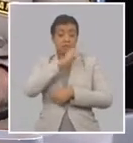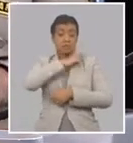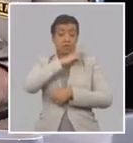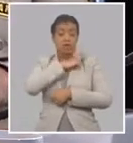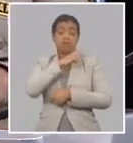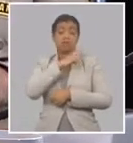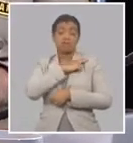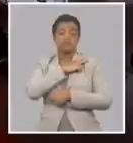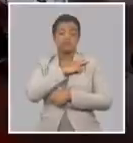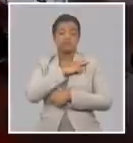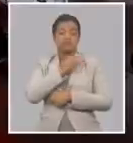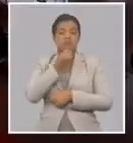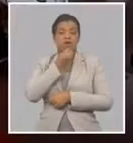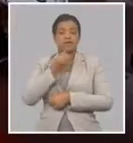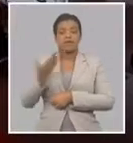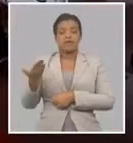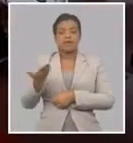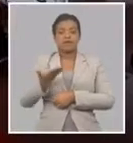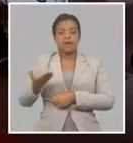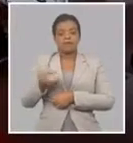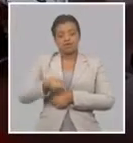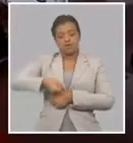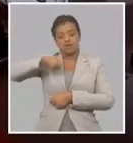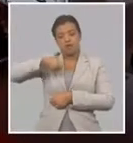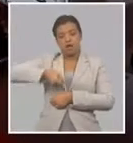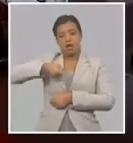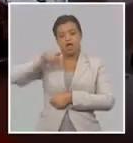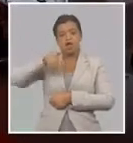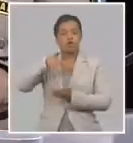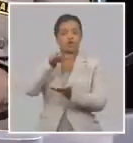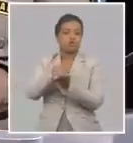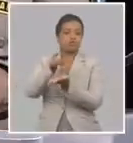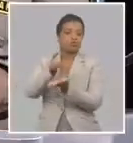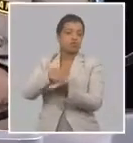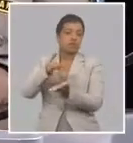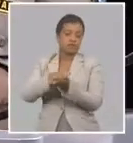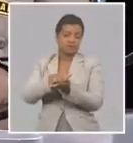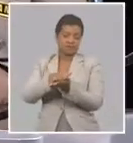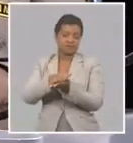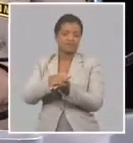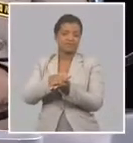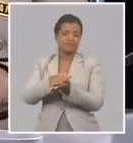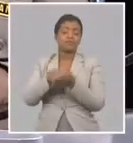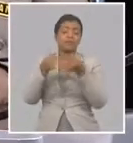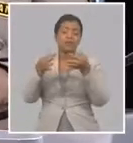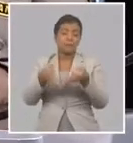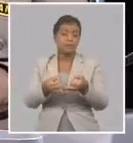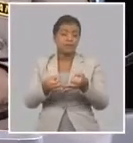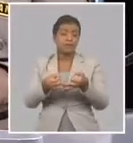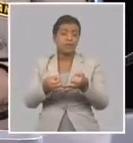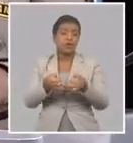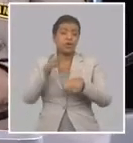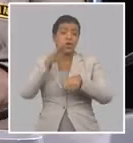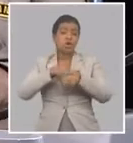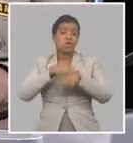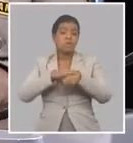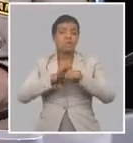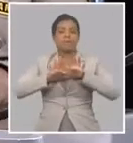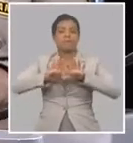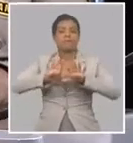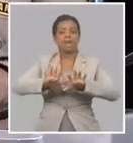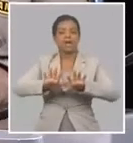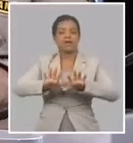esa cantidad de espacio esa cantidad de carga que hoy están en los depósitos nuestros productos de éste de la paralización